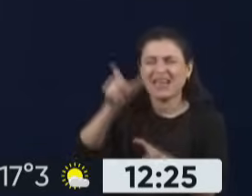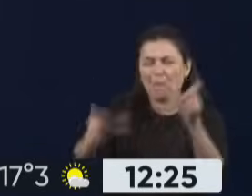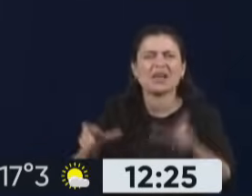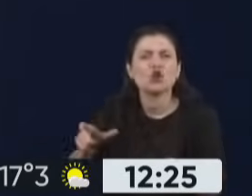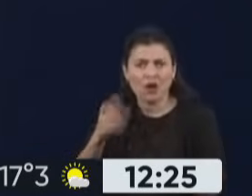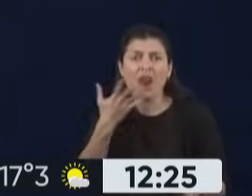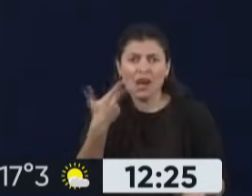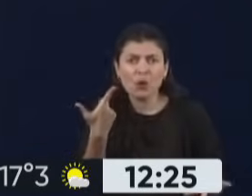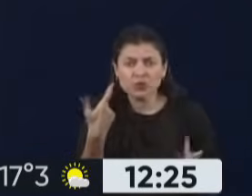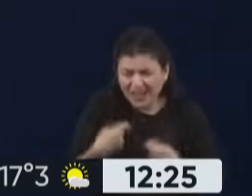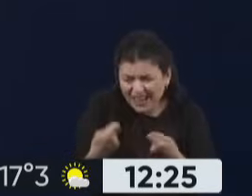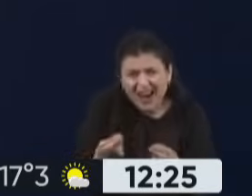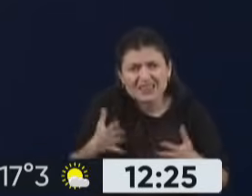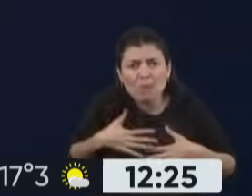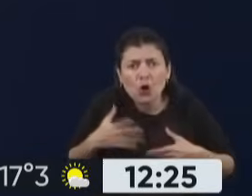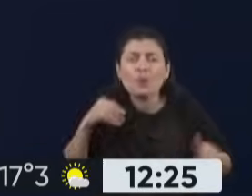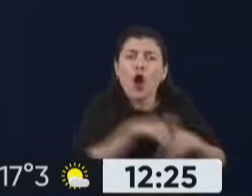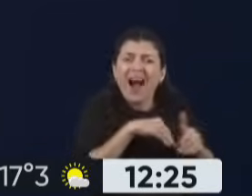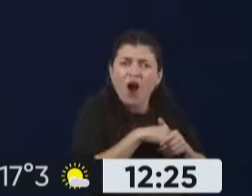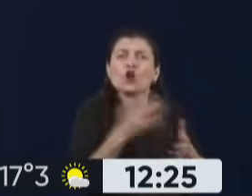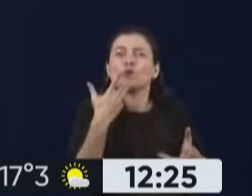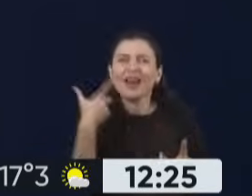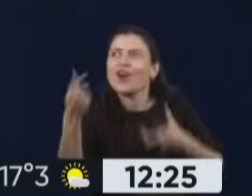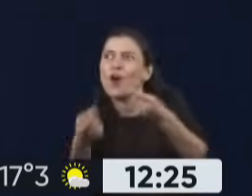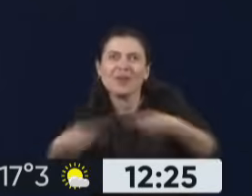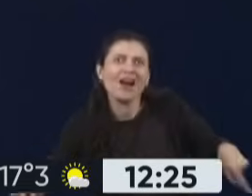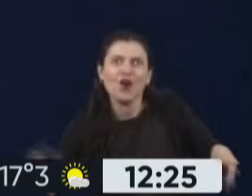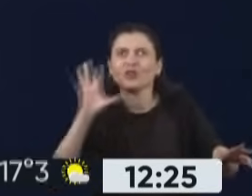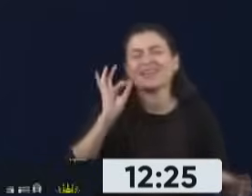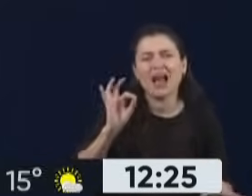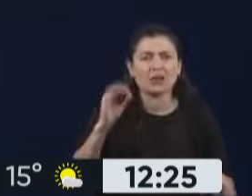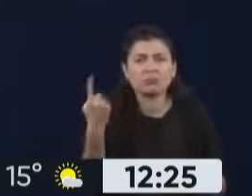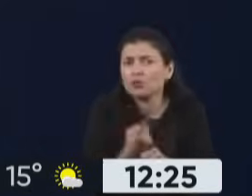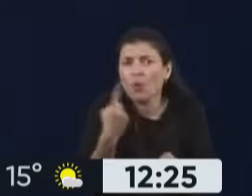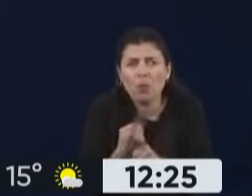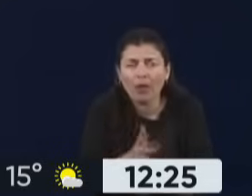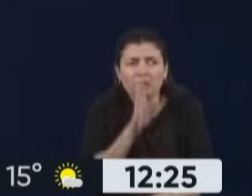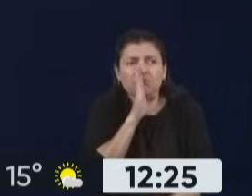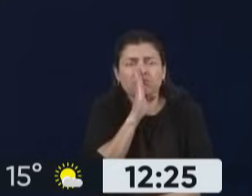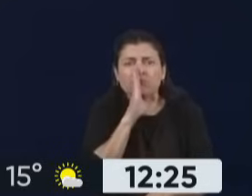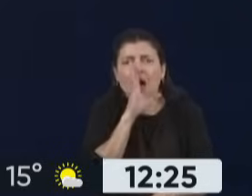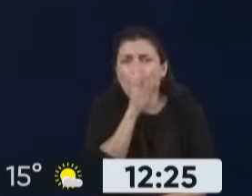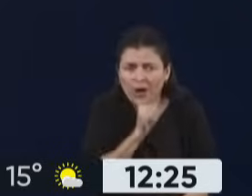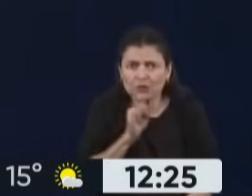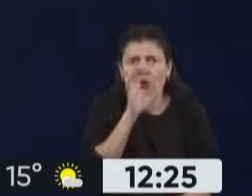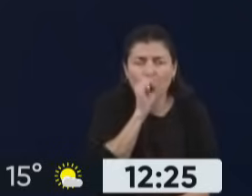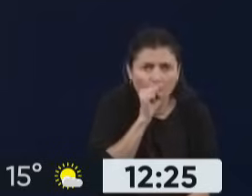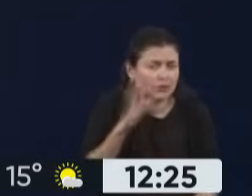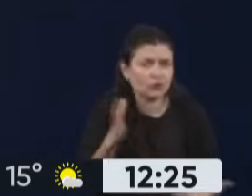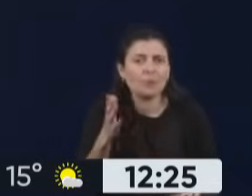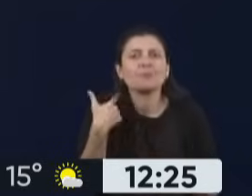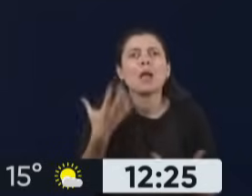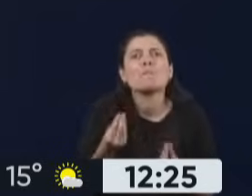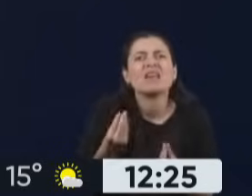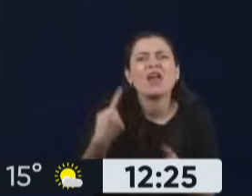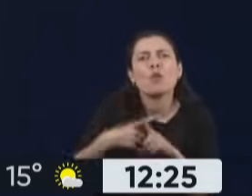no lo hace, no por un tema de que no, estos son dólares, no los toco, sino porque tiene miedo de que lo persigan,